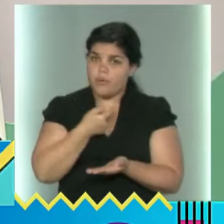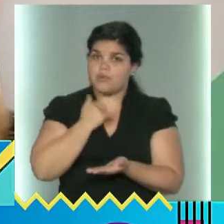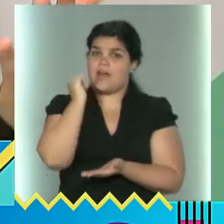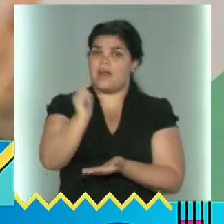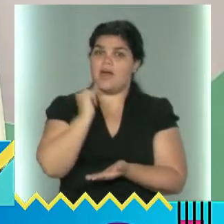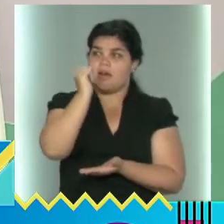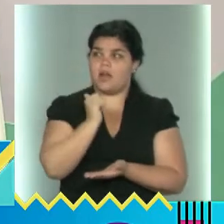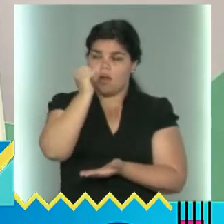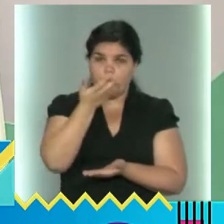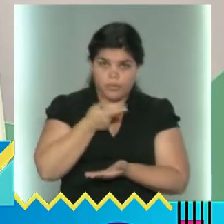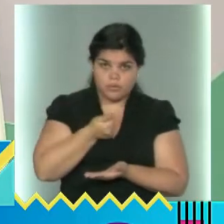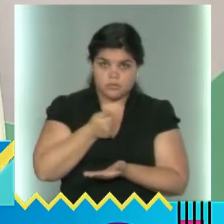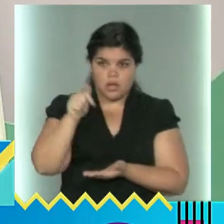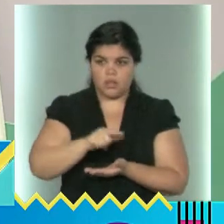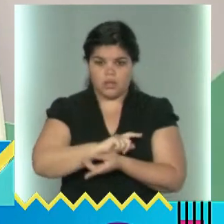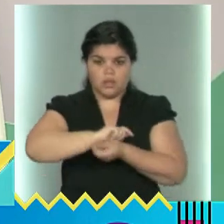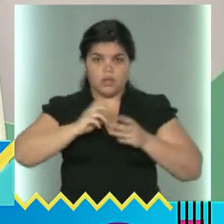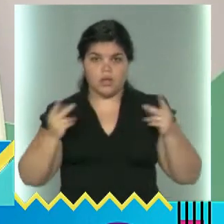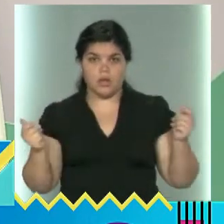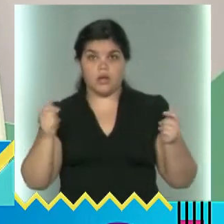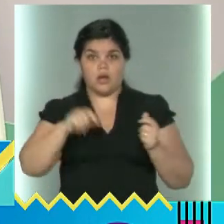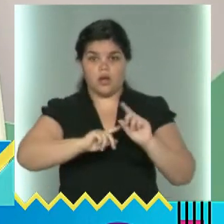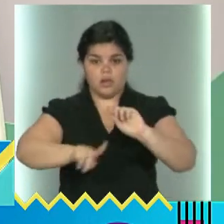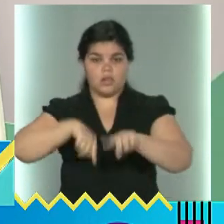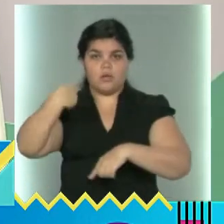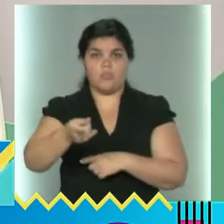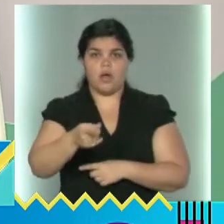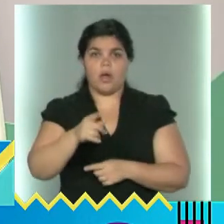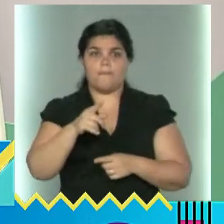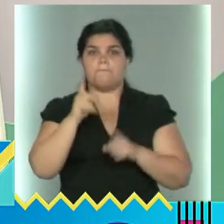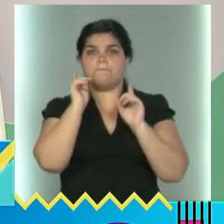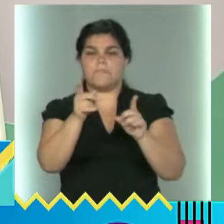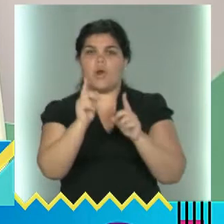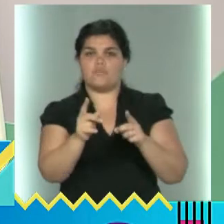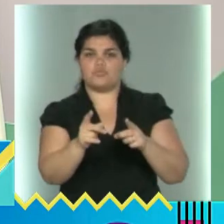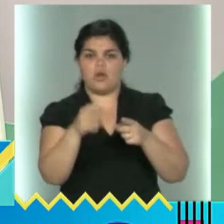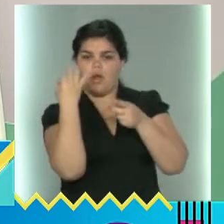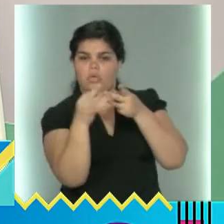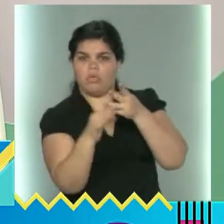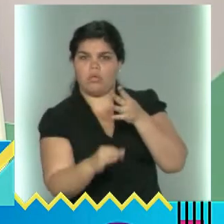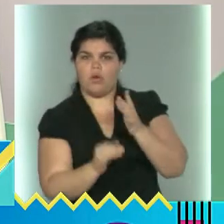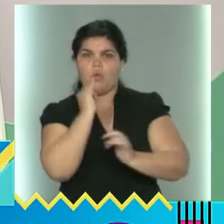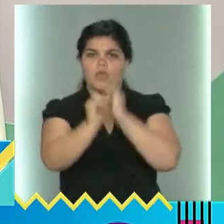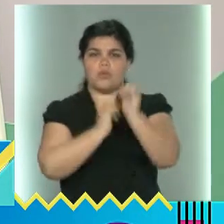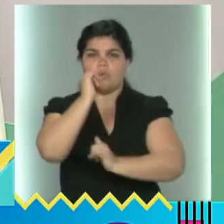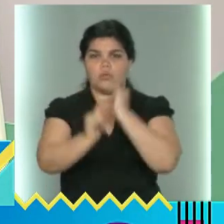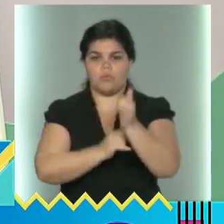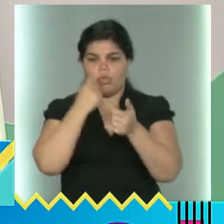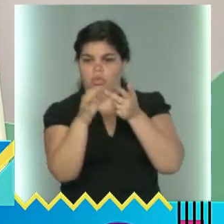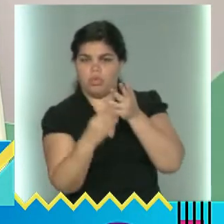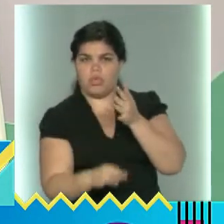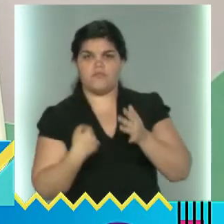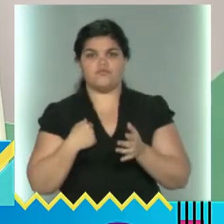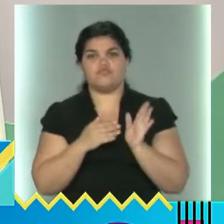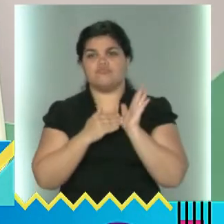un día para el otro dejé de escribir, y fue justo cuando una profesora me empezó a corregir todos los cuentos que yo llevaba, porque no eran los que pedía, yo se los llevaba